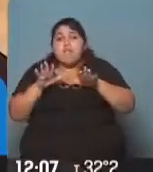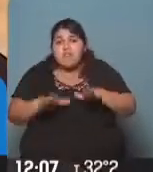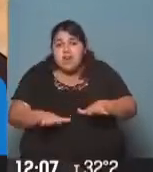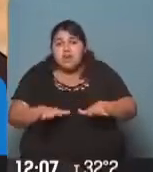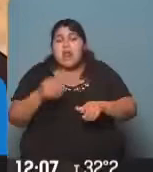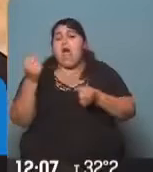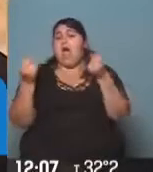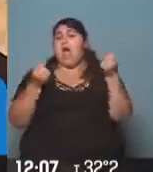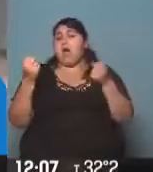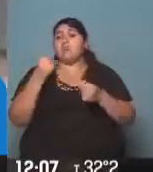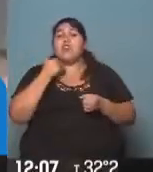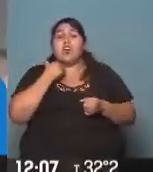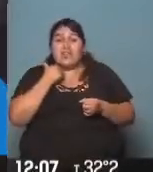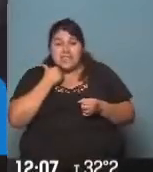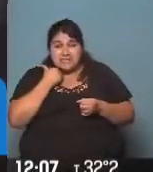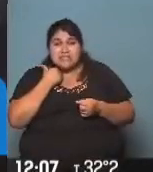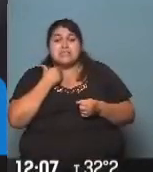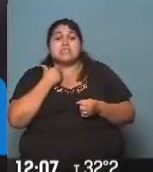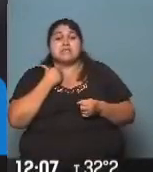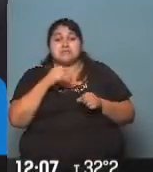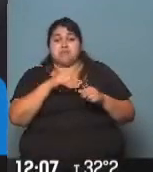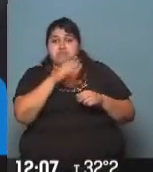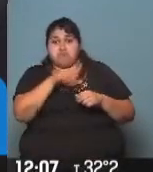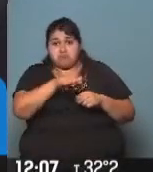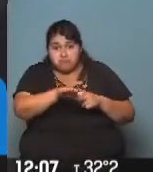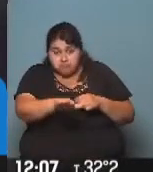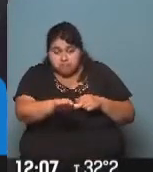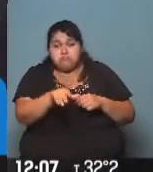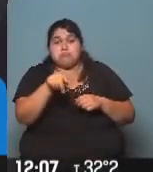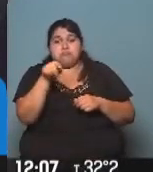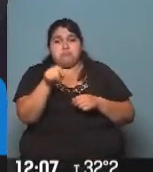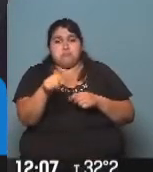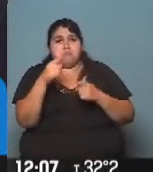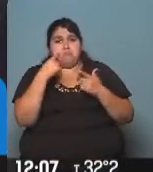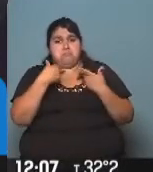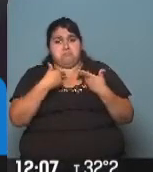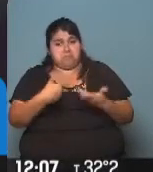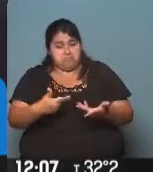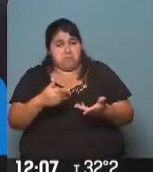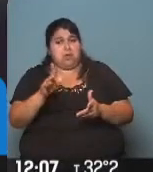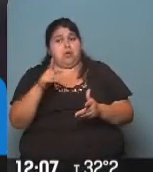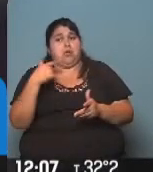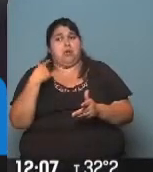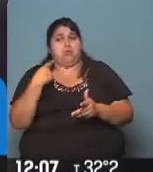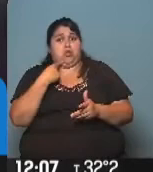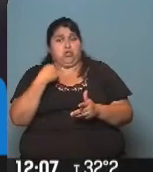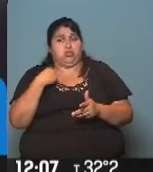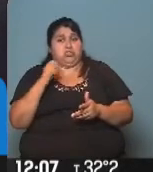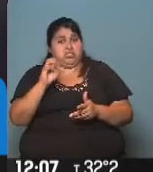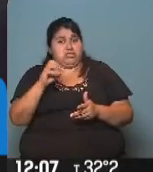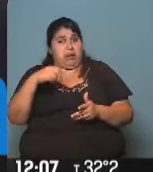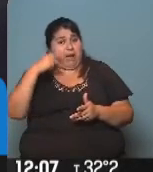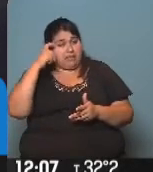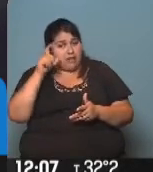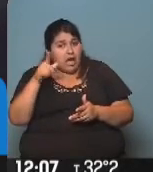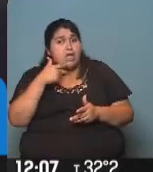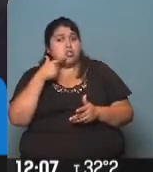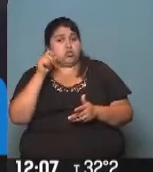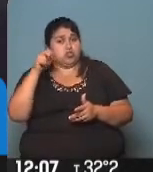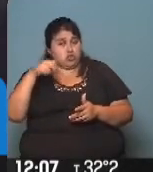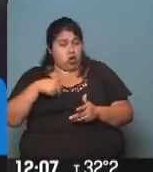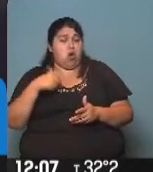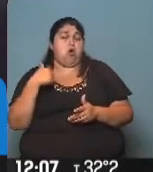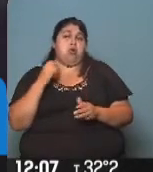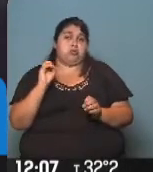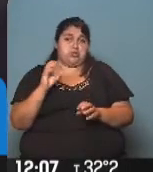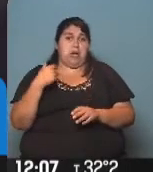creo que era un cielo si no me equivoco y bueno se presenta con nosotros y dice que se llamaban el sol que era venezolano y que